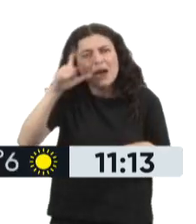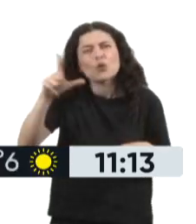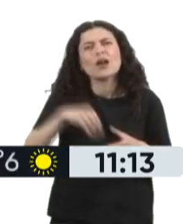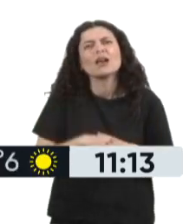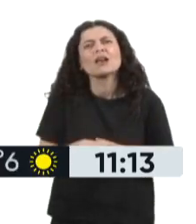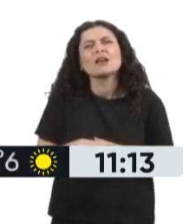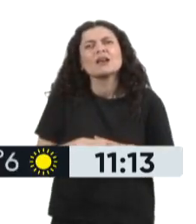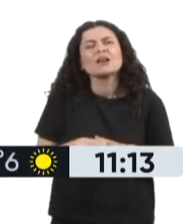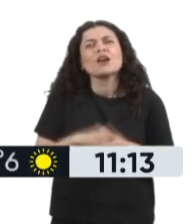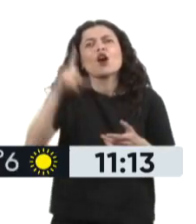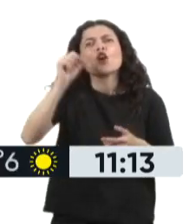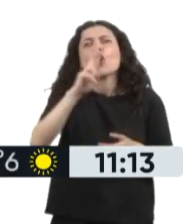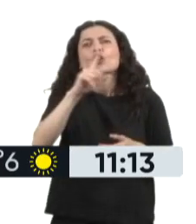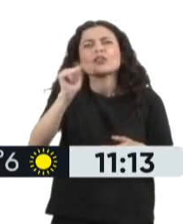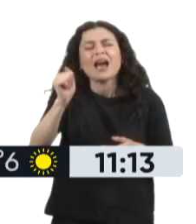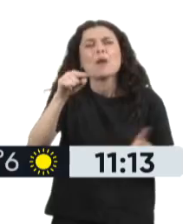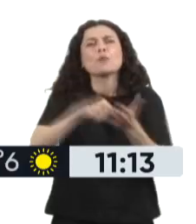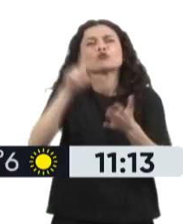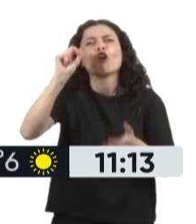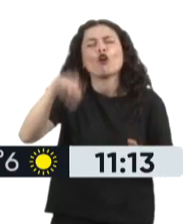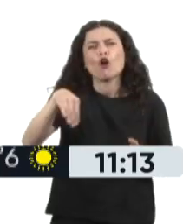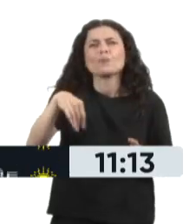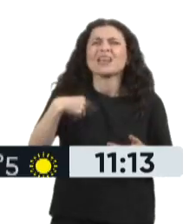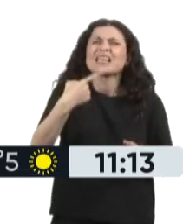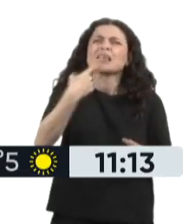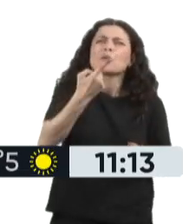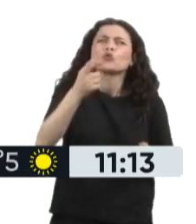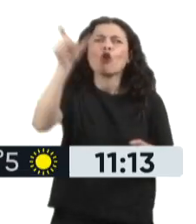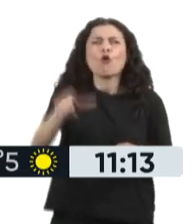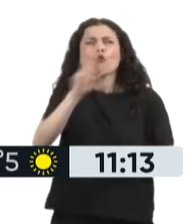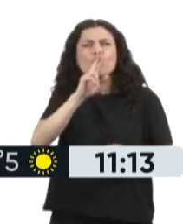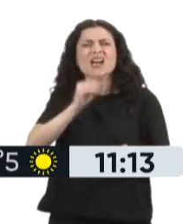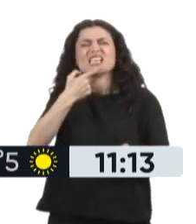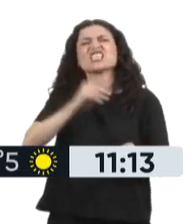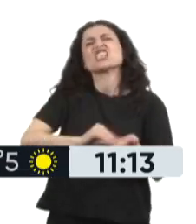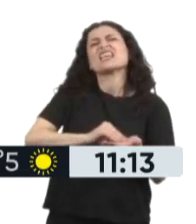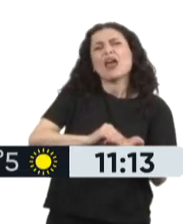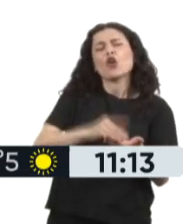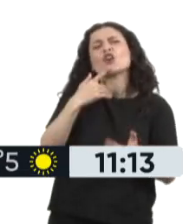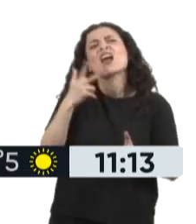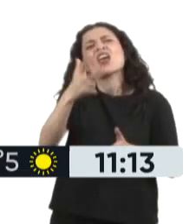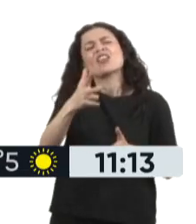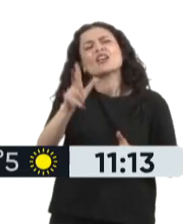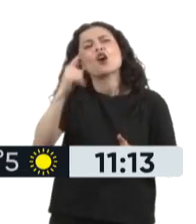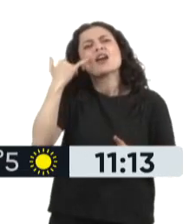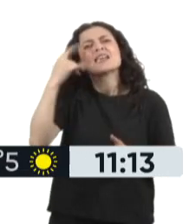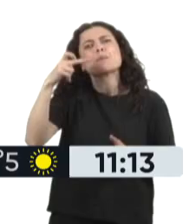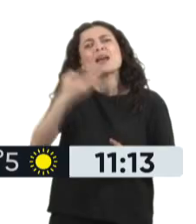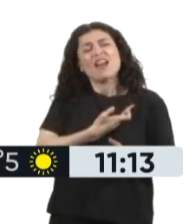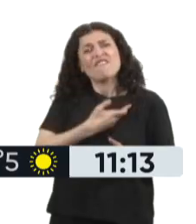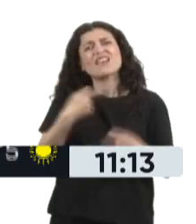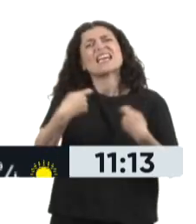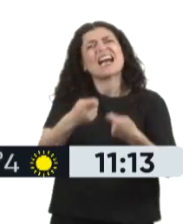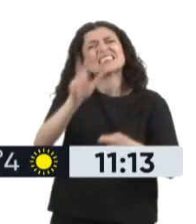Kemper para Corta.com. Preguntarte por qué una senadora de la oposición indicó que YPF está gastando 33.000 millones de pesos en